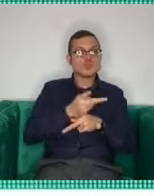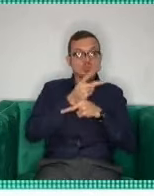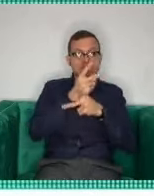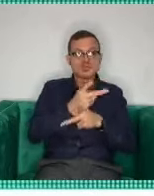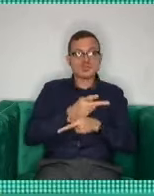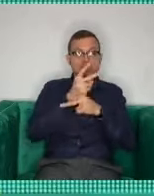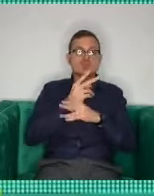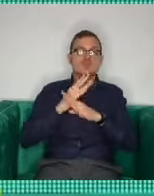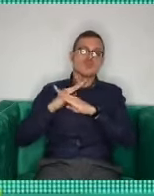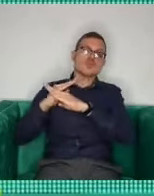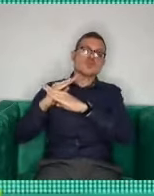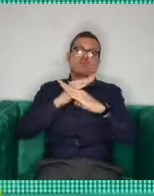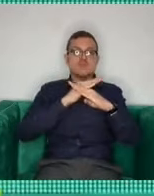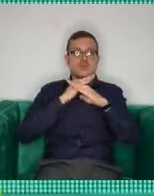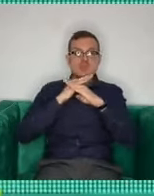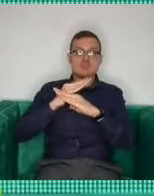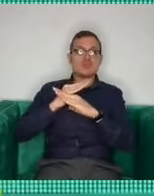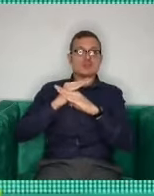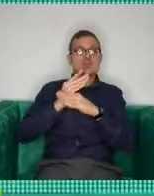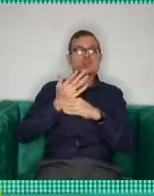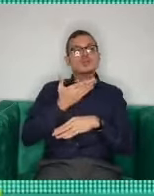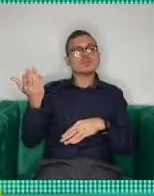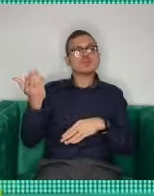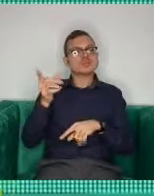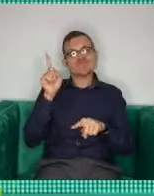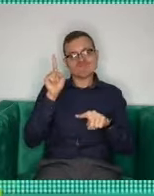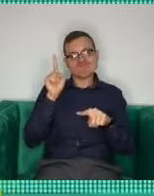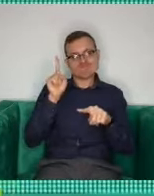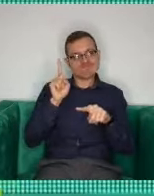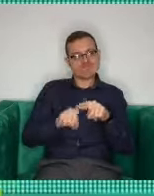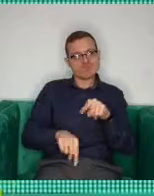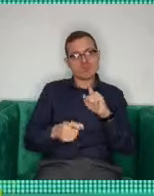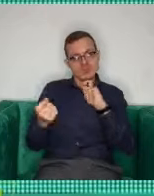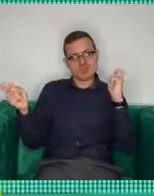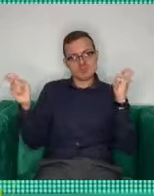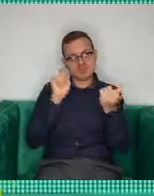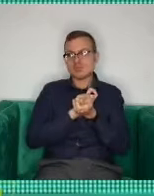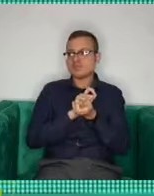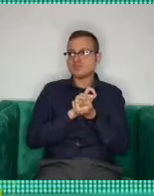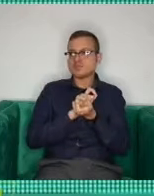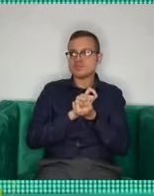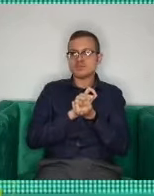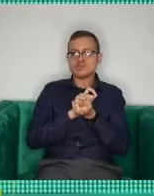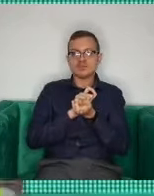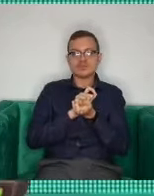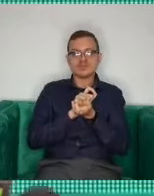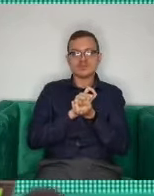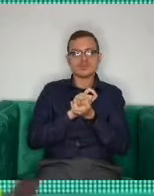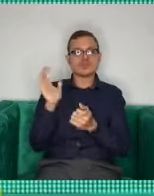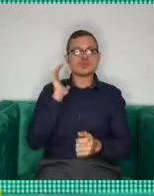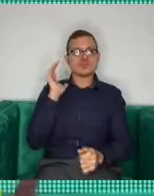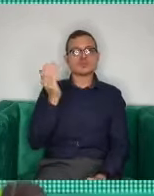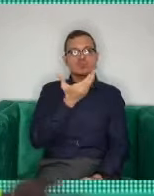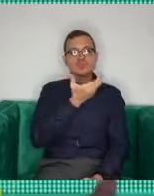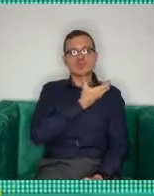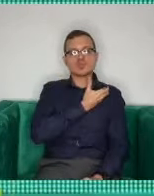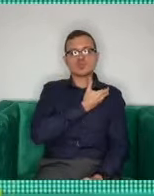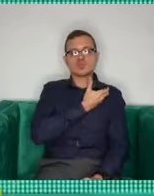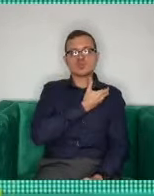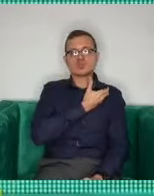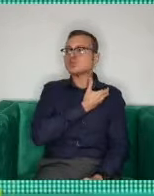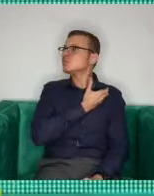que nosotros no podemos cambiar, y es nacer bajo ¿verdad? Nuestra etnicidad, si somos